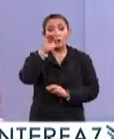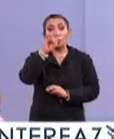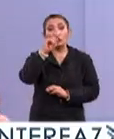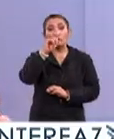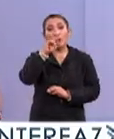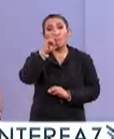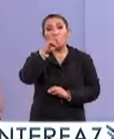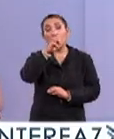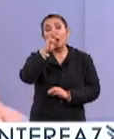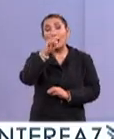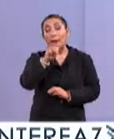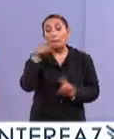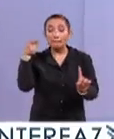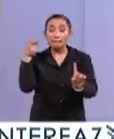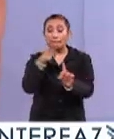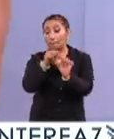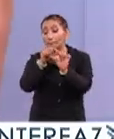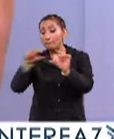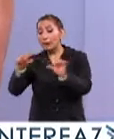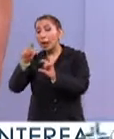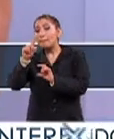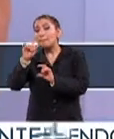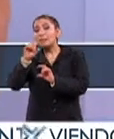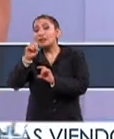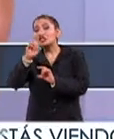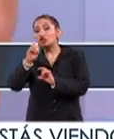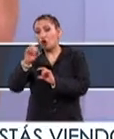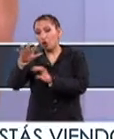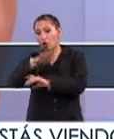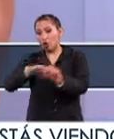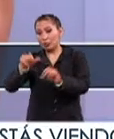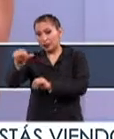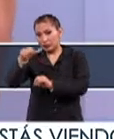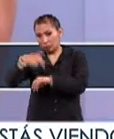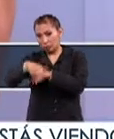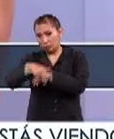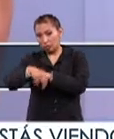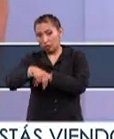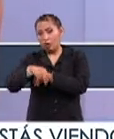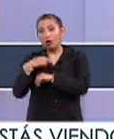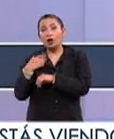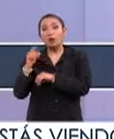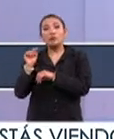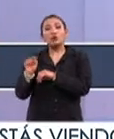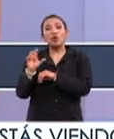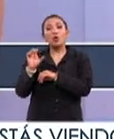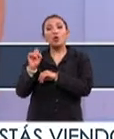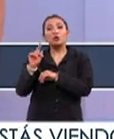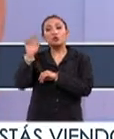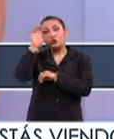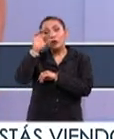y particularmente en Piso 16, con número,